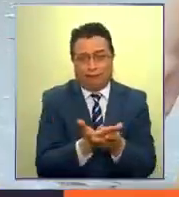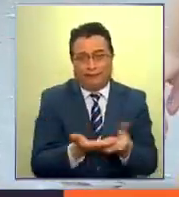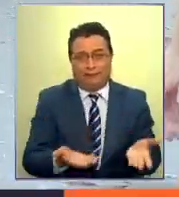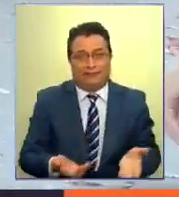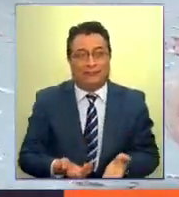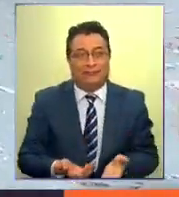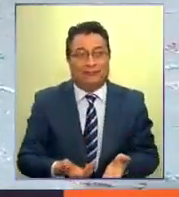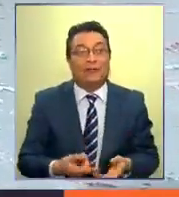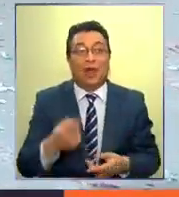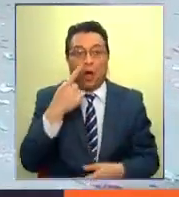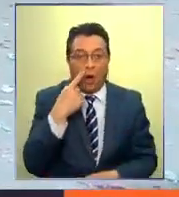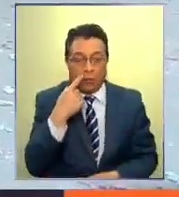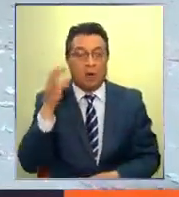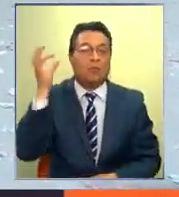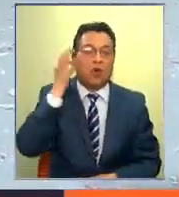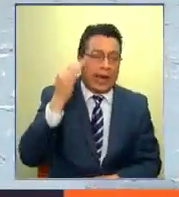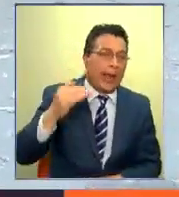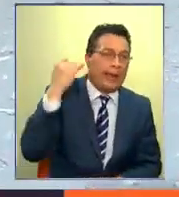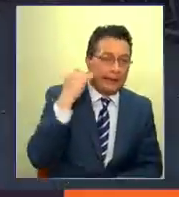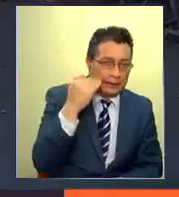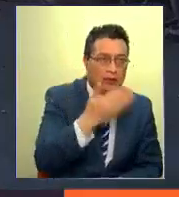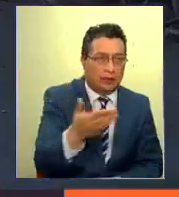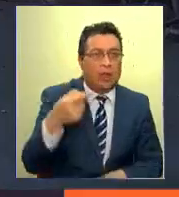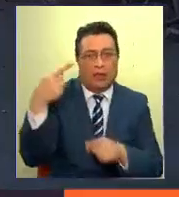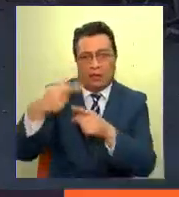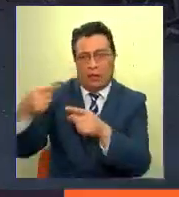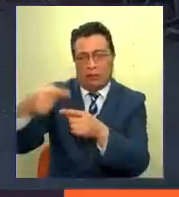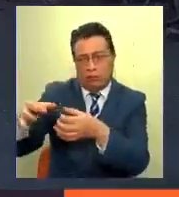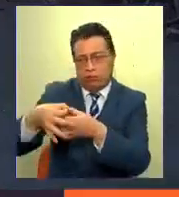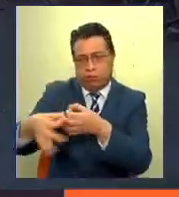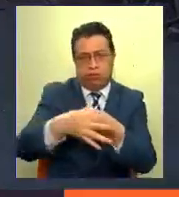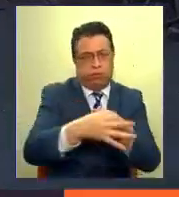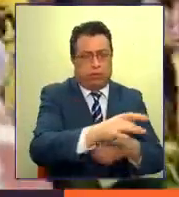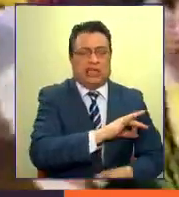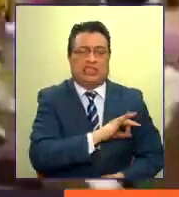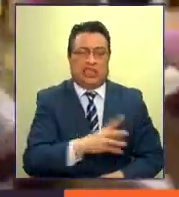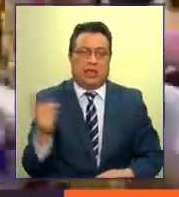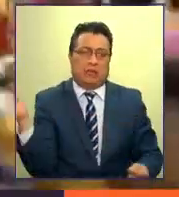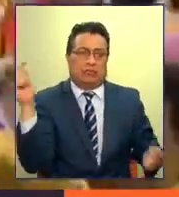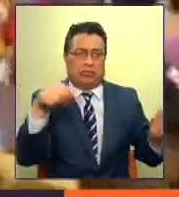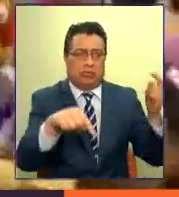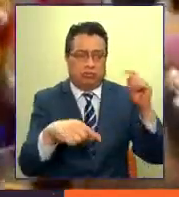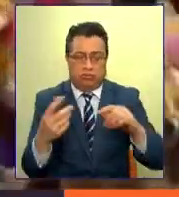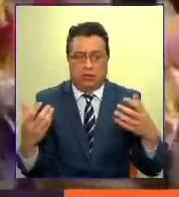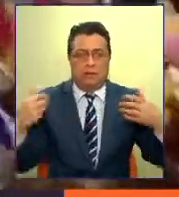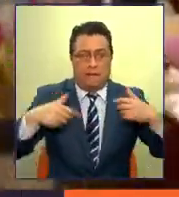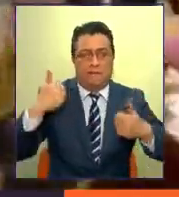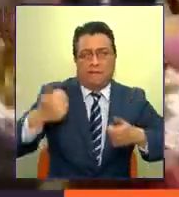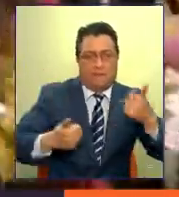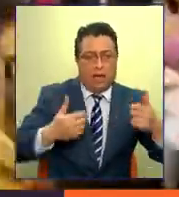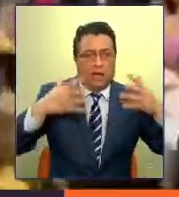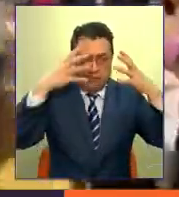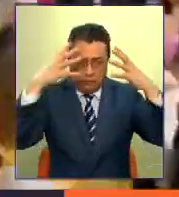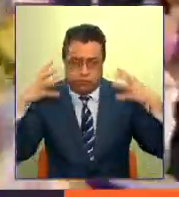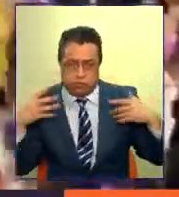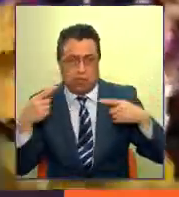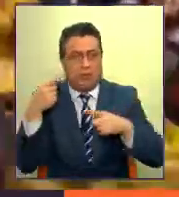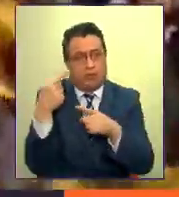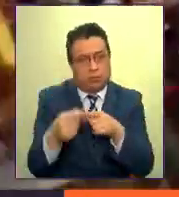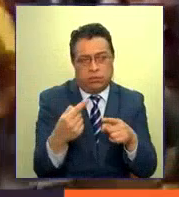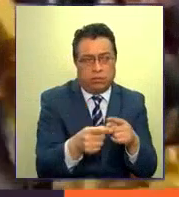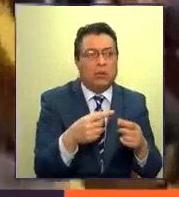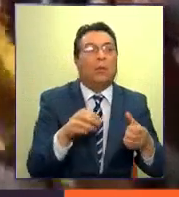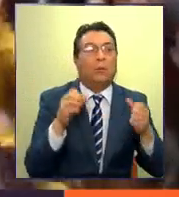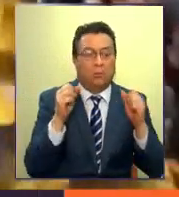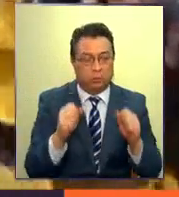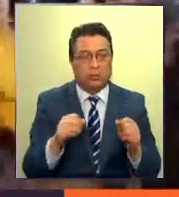Son hombres, mujeres y niños que llegan de diversos lugares de Chile con sus trajes, coreografías y carpas, dispuestos a dar